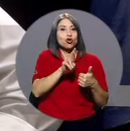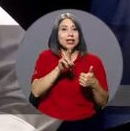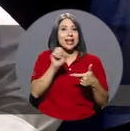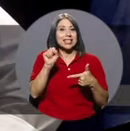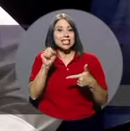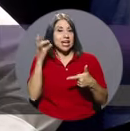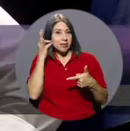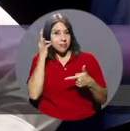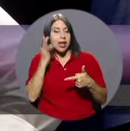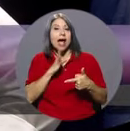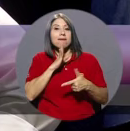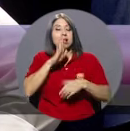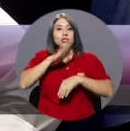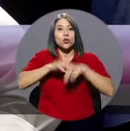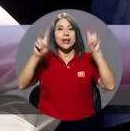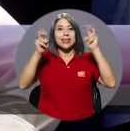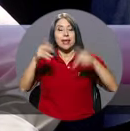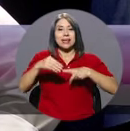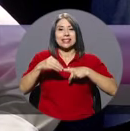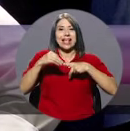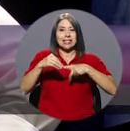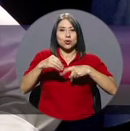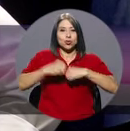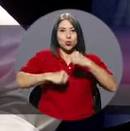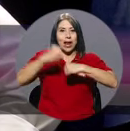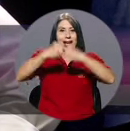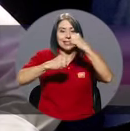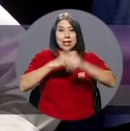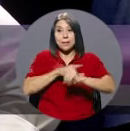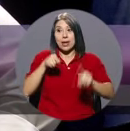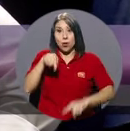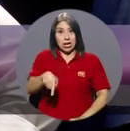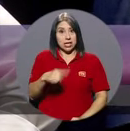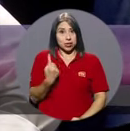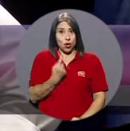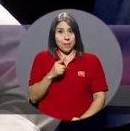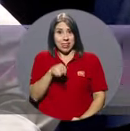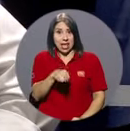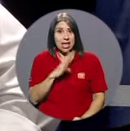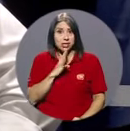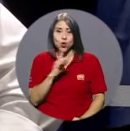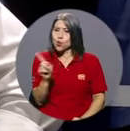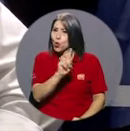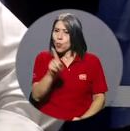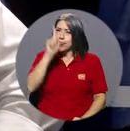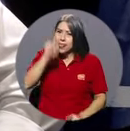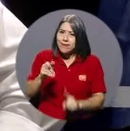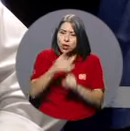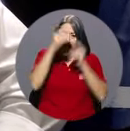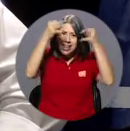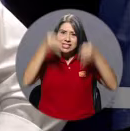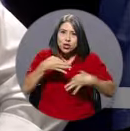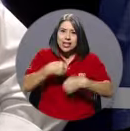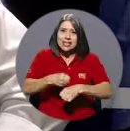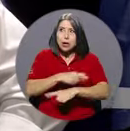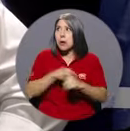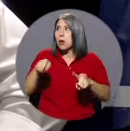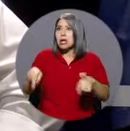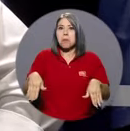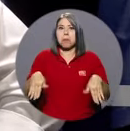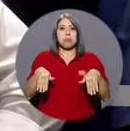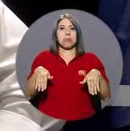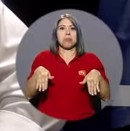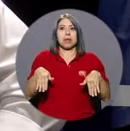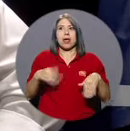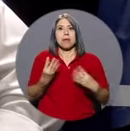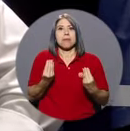hablan sobre temas estructurales. Y aquí lo que hay que hablar no solamente es el tema estructural, sino agarrar y tomar la decisión de hacerlo. Uh-huh. Y aquí